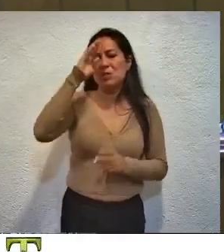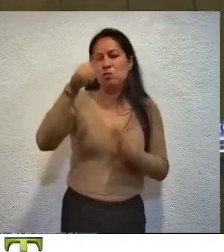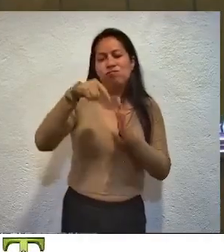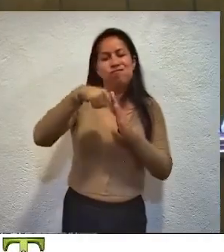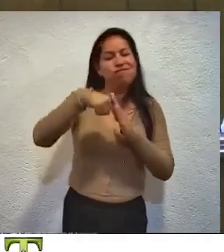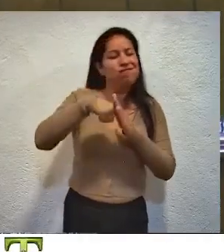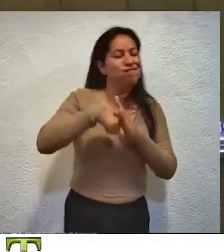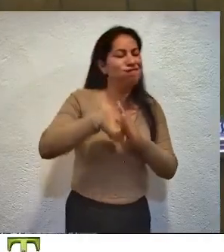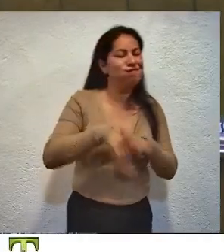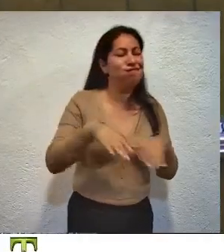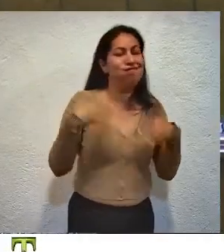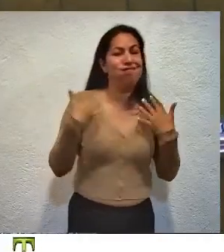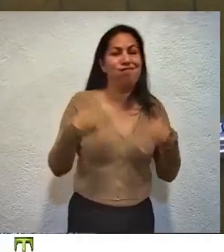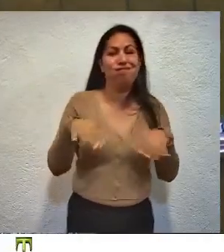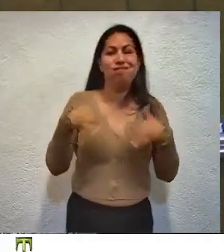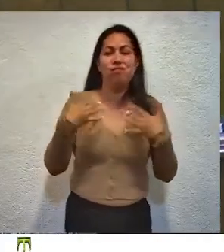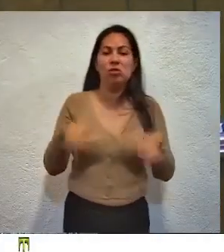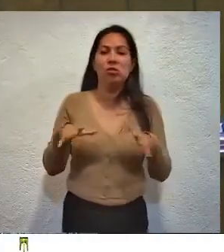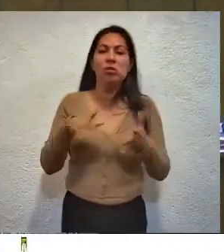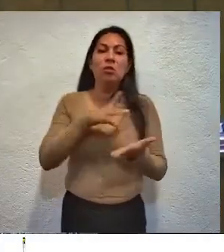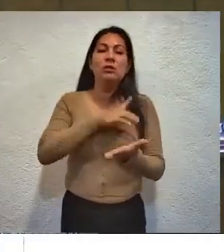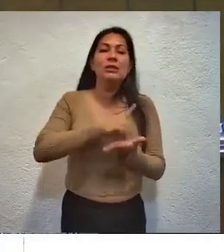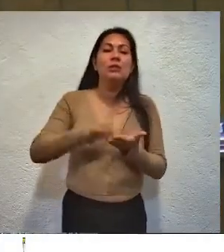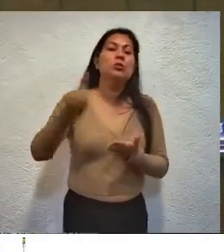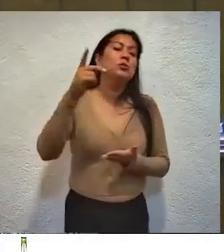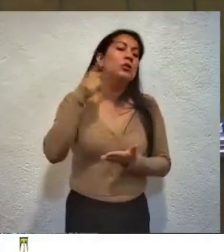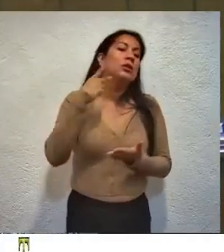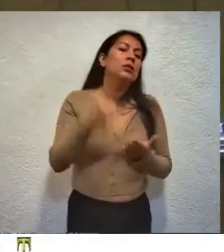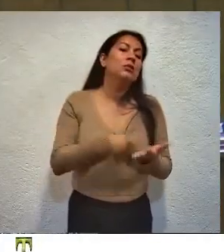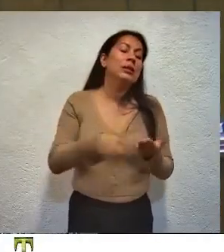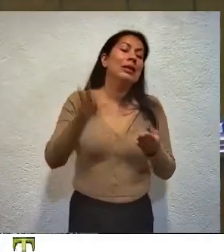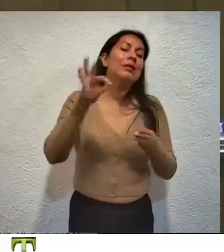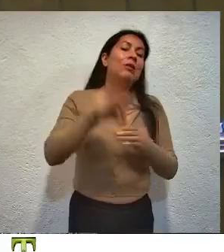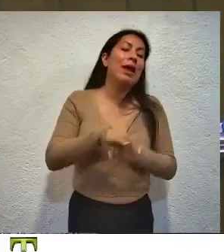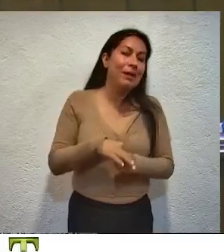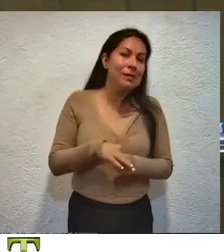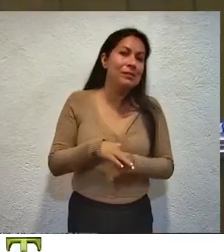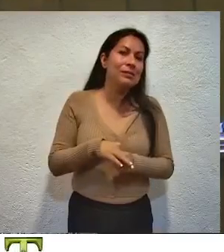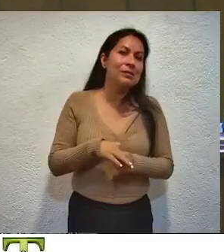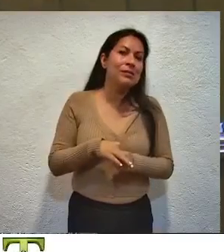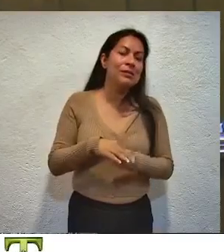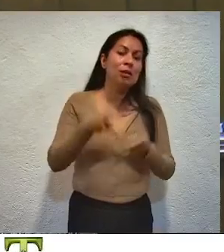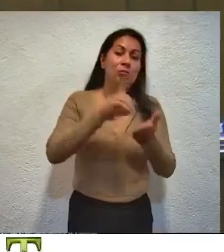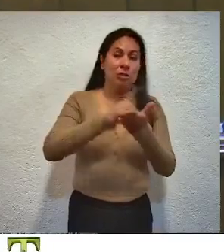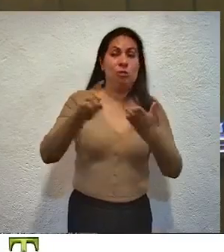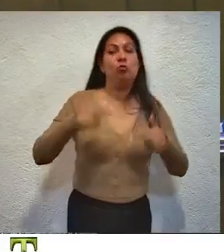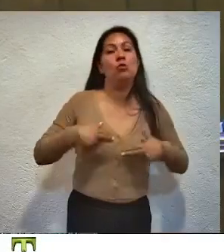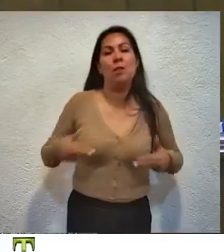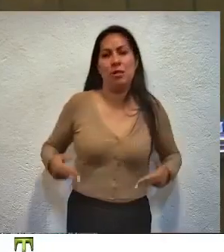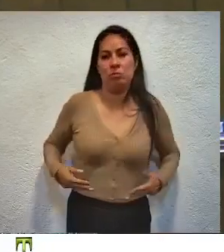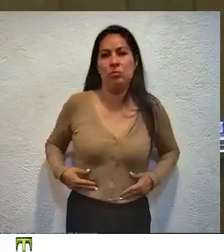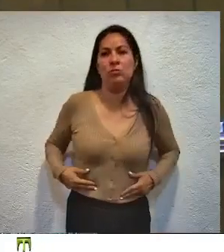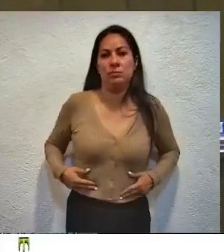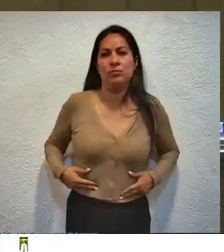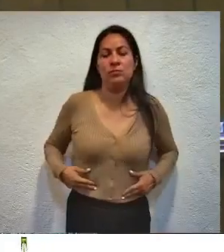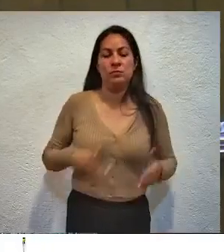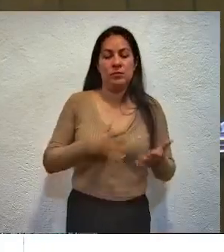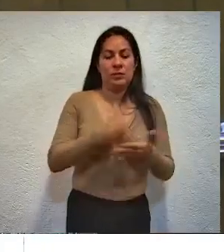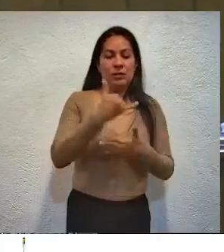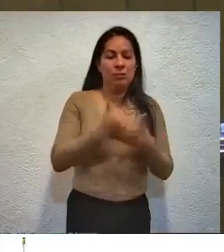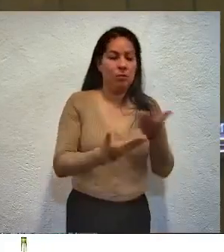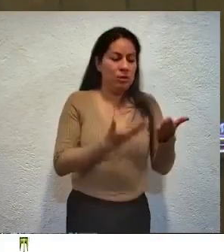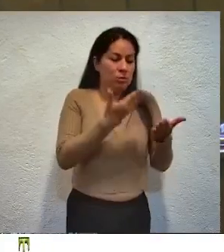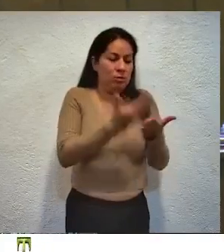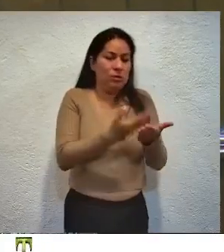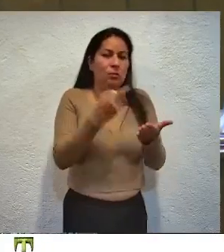fondo y ponderar los derechos político-electorales y los derechos humanos. En el proyecto que se